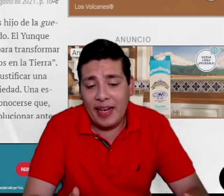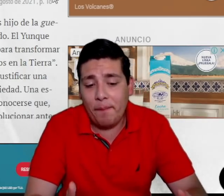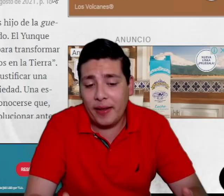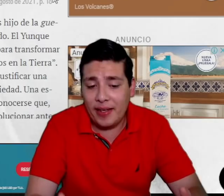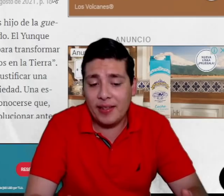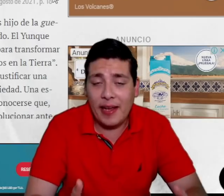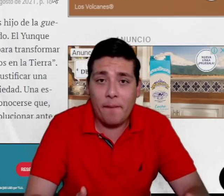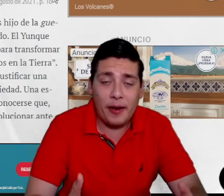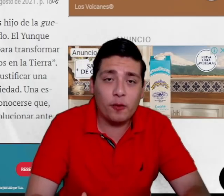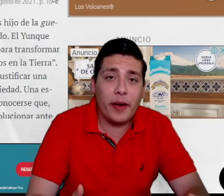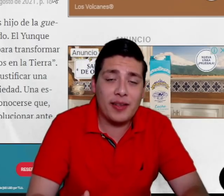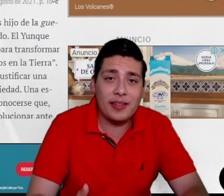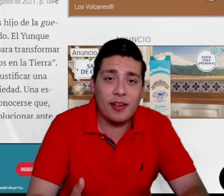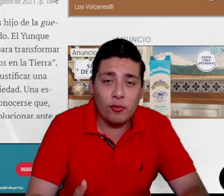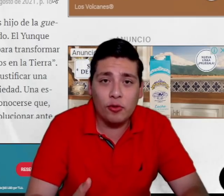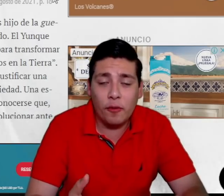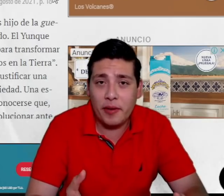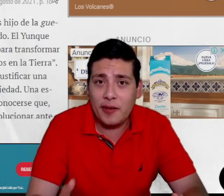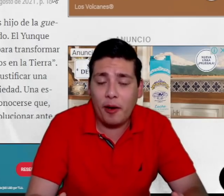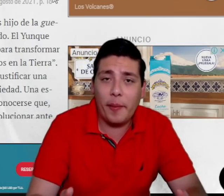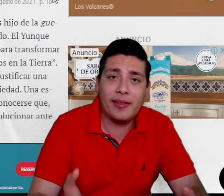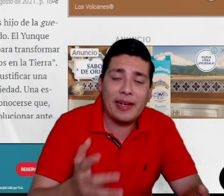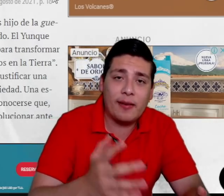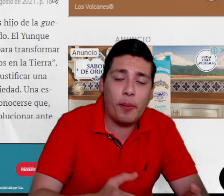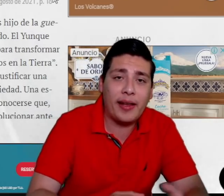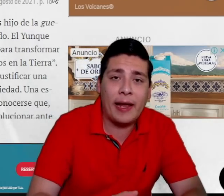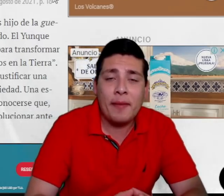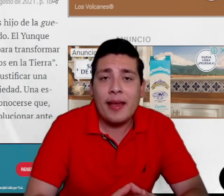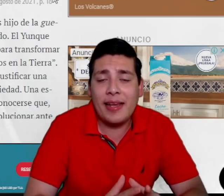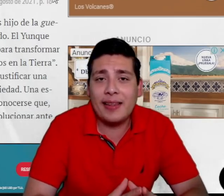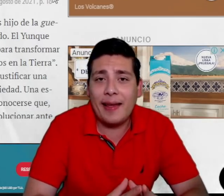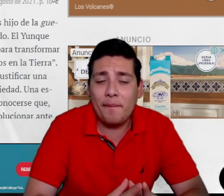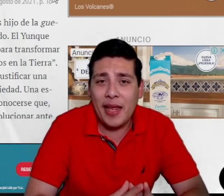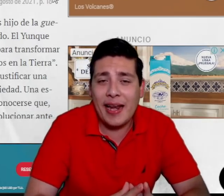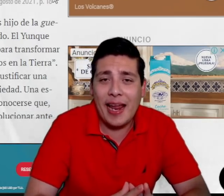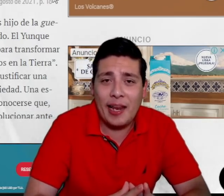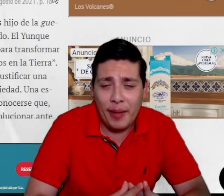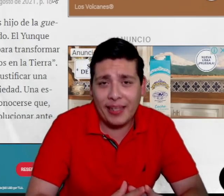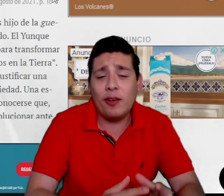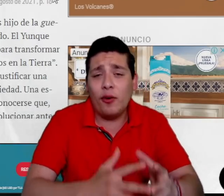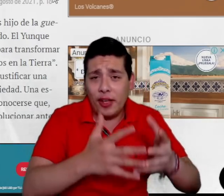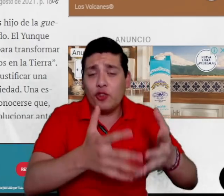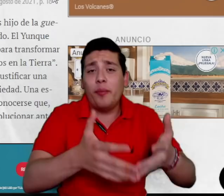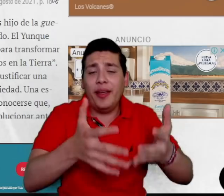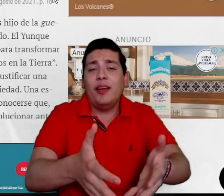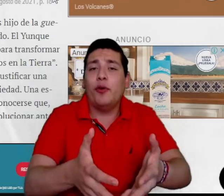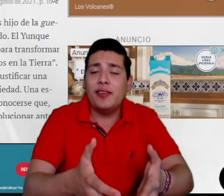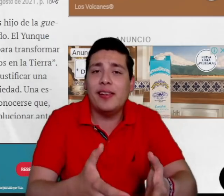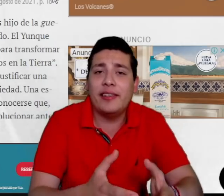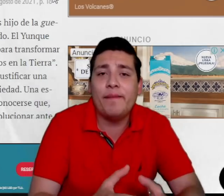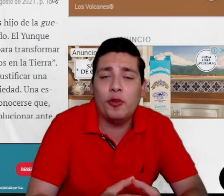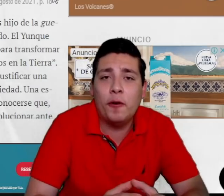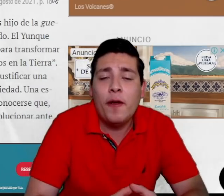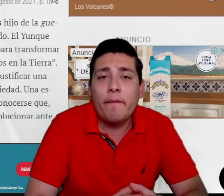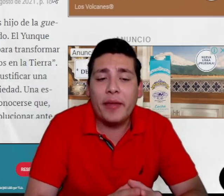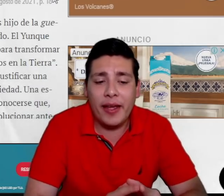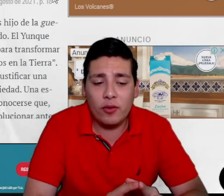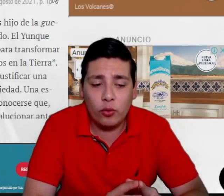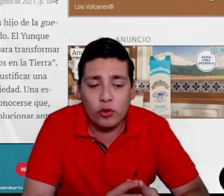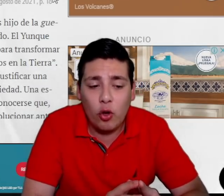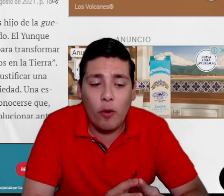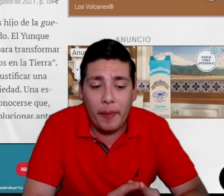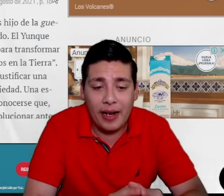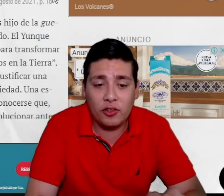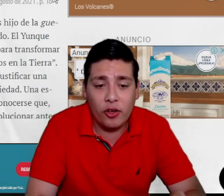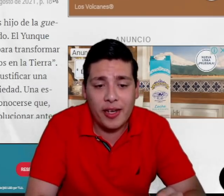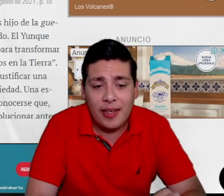y que tiene presencia en varios países del mundo, principalmente en España y también en México. De hecho, México es el centro de